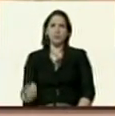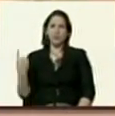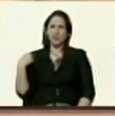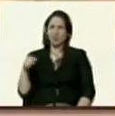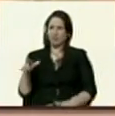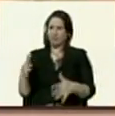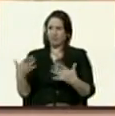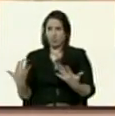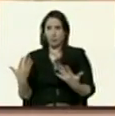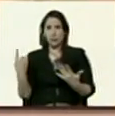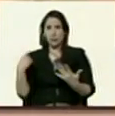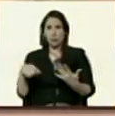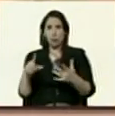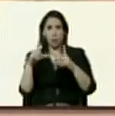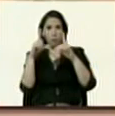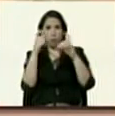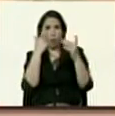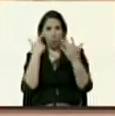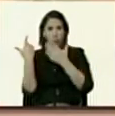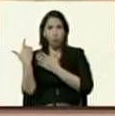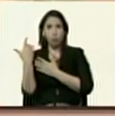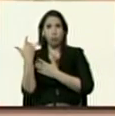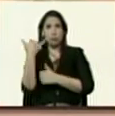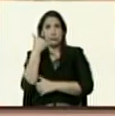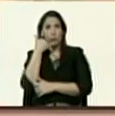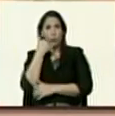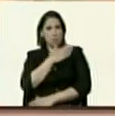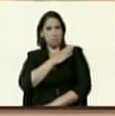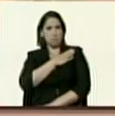yo la tengo en mi celular, si quieres te la presto.